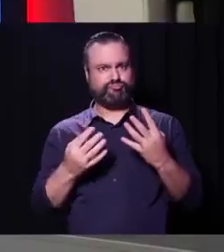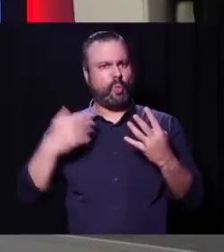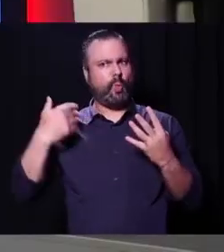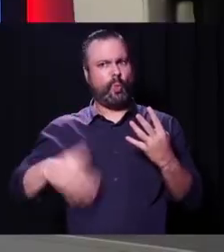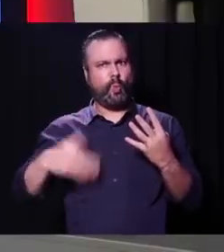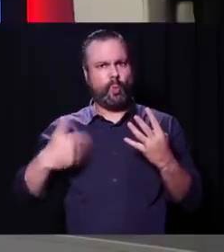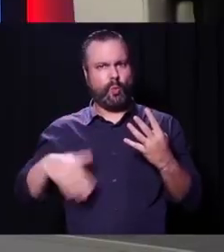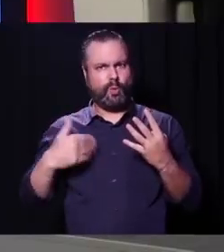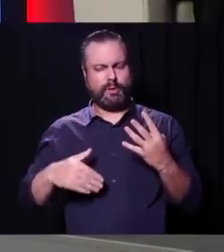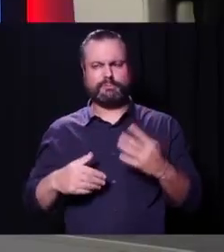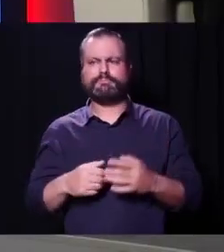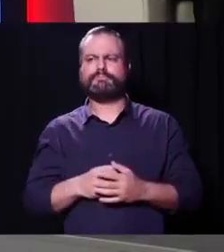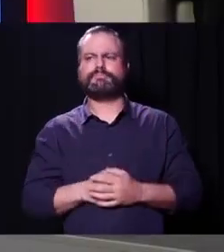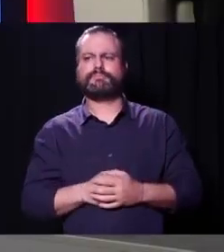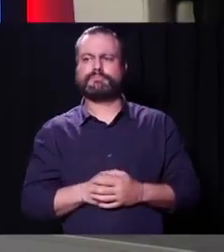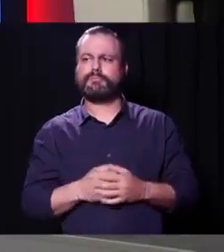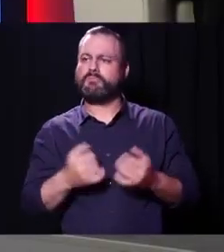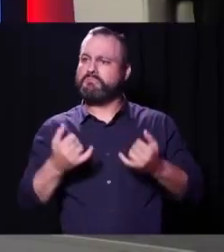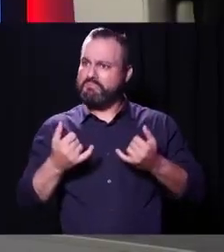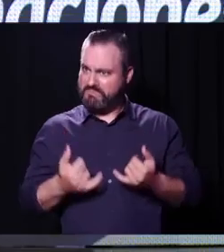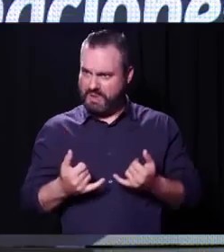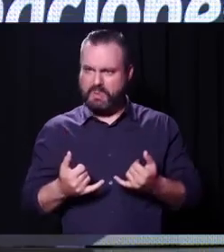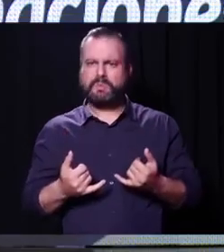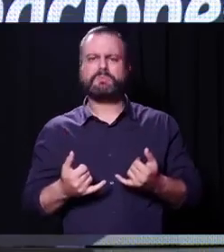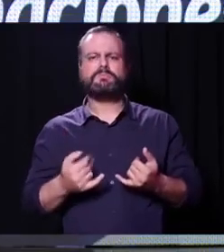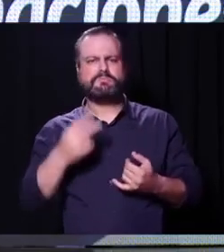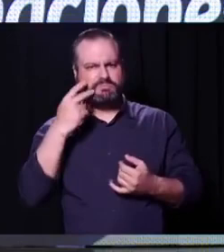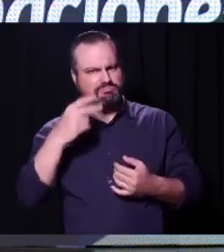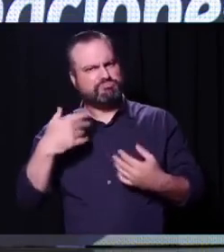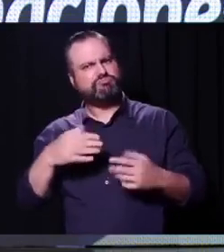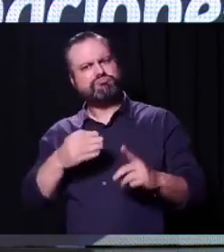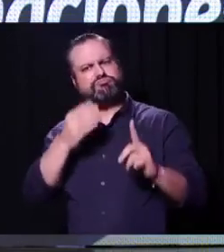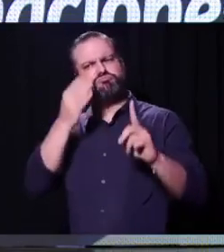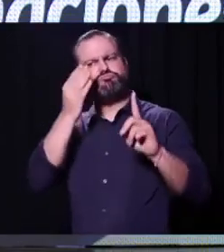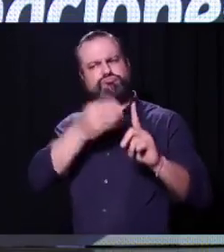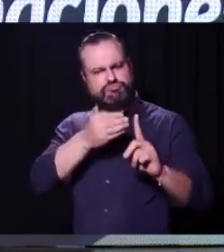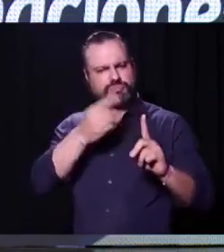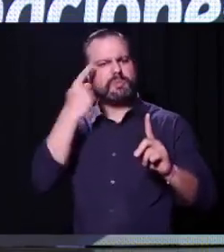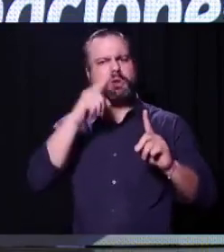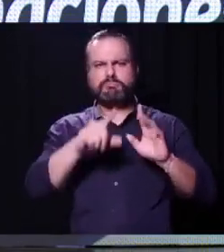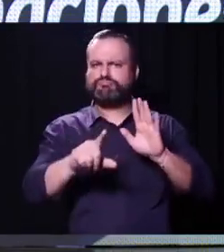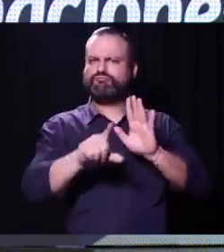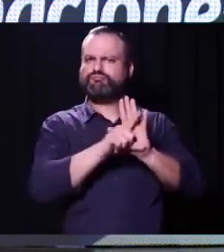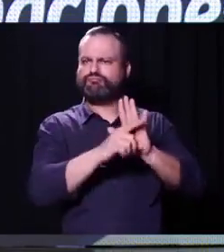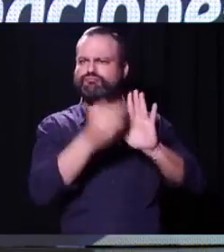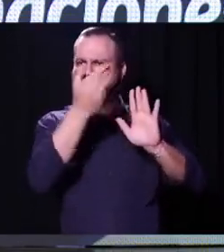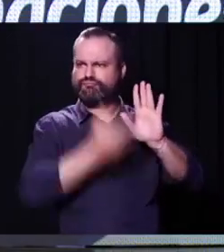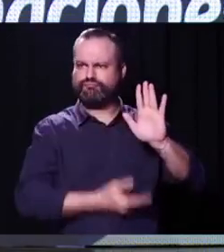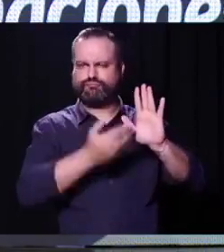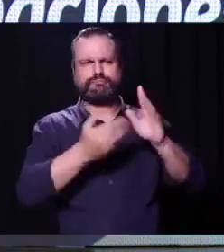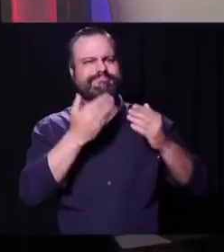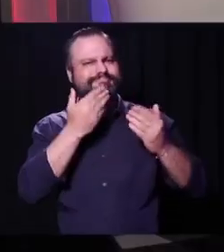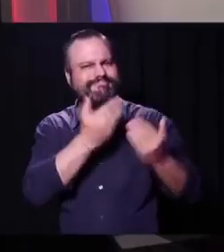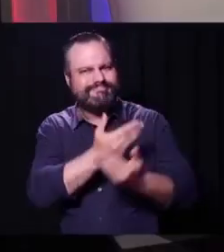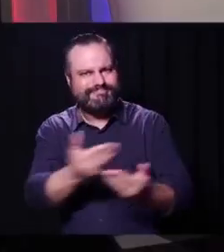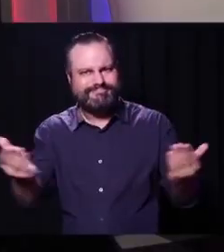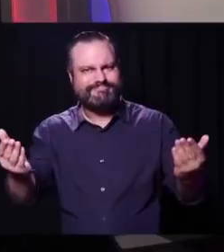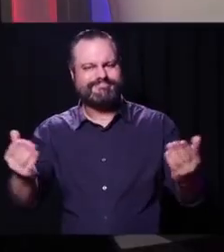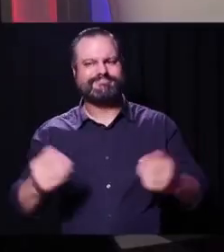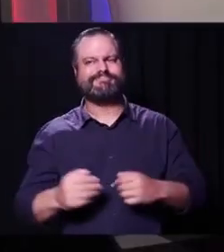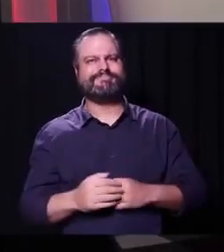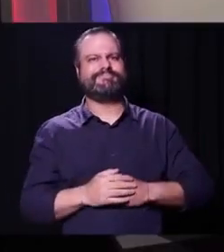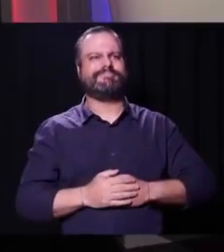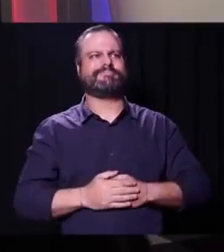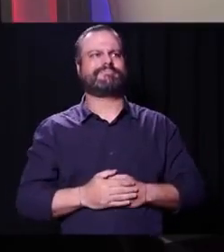pero por lo menos que se cumpla la ley de igual trabajo y igual salario. Muchas gracias. José María. Usted mencionaba,